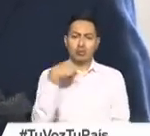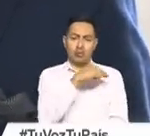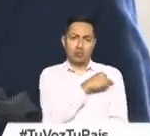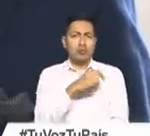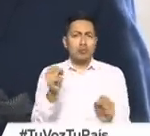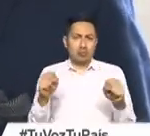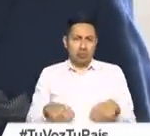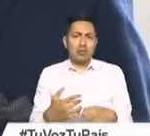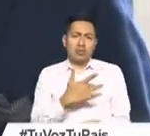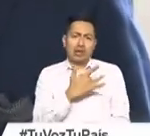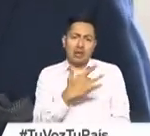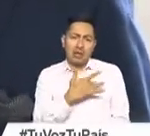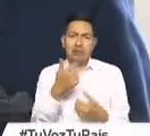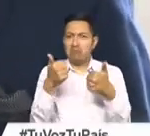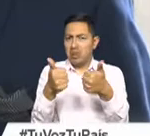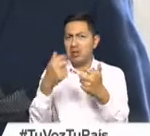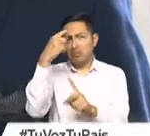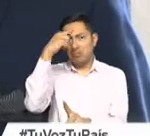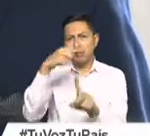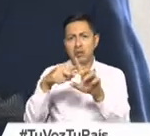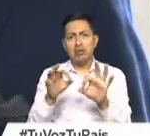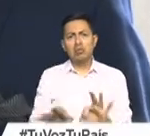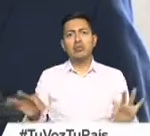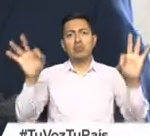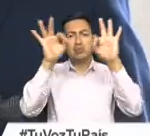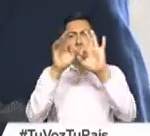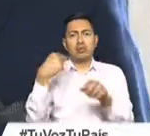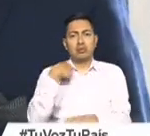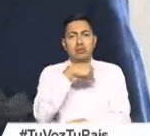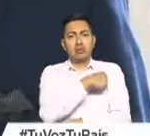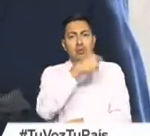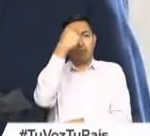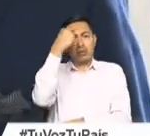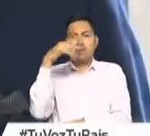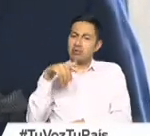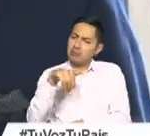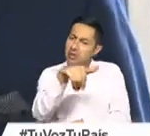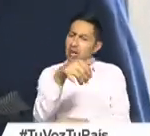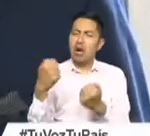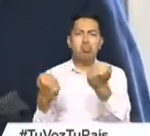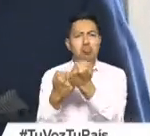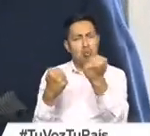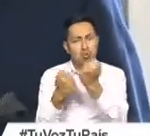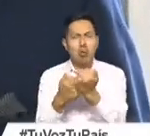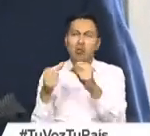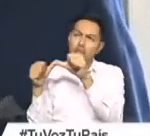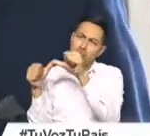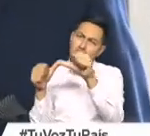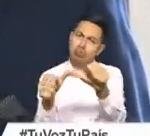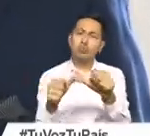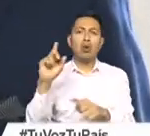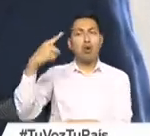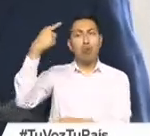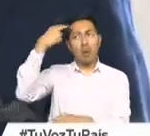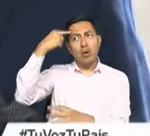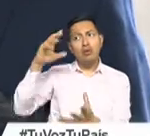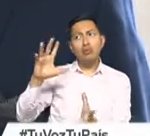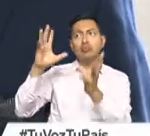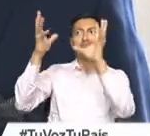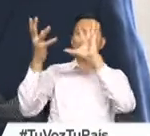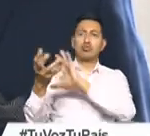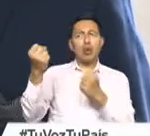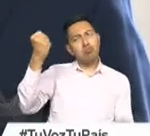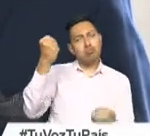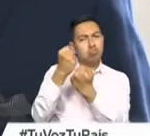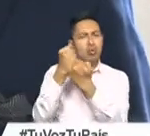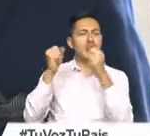para el Partido Socialista, fundamental, primero que nada, el decir que continuamos con ese apoyo que venimos dando al proceso de cambio y de transformación que